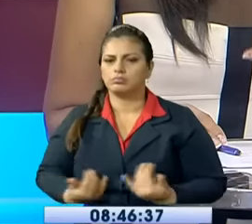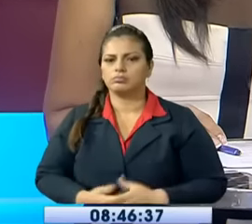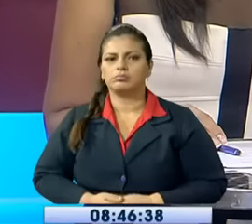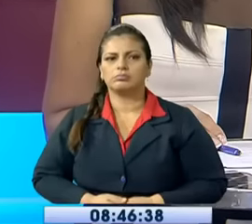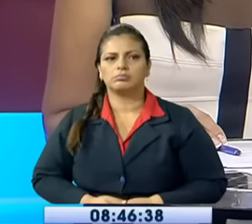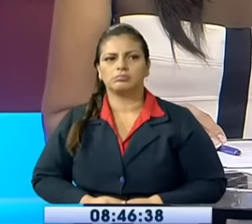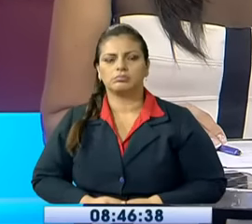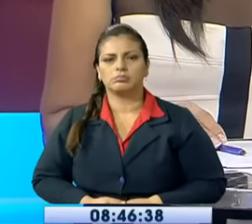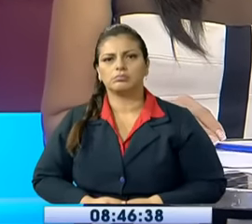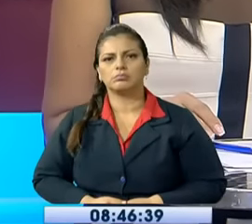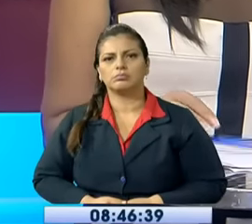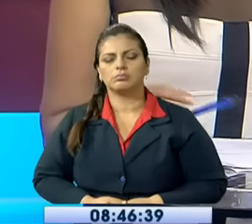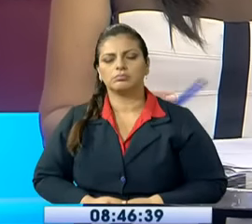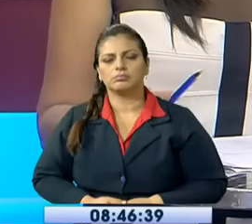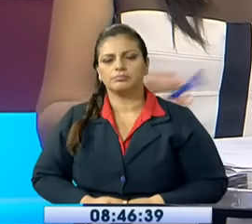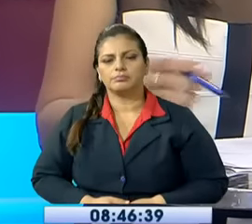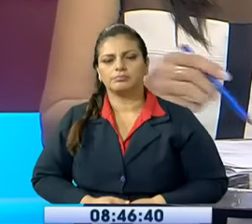los cuerpos de las víctimas.